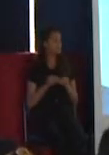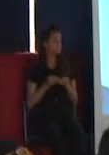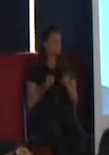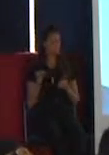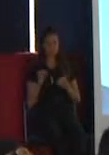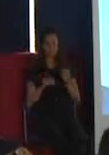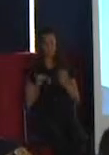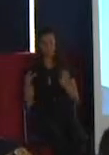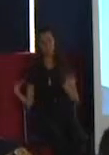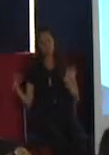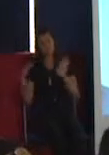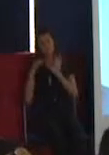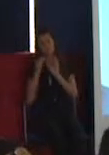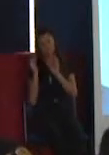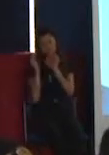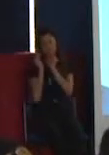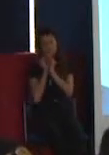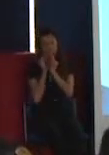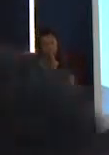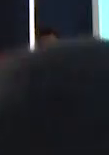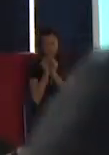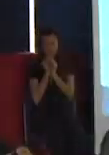junto con el ICBF,